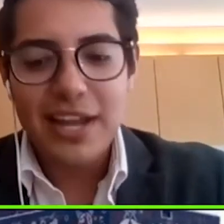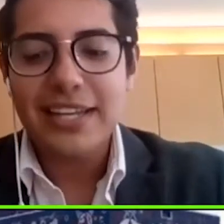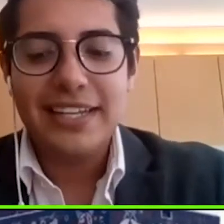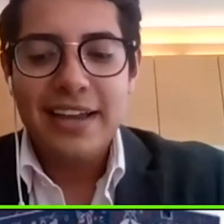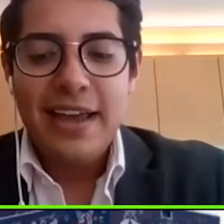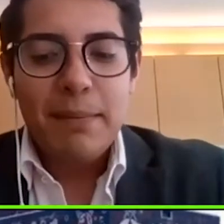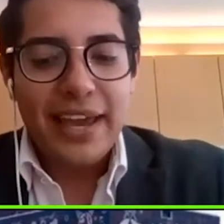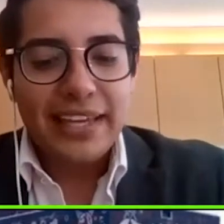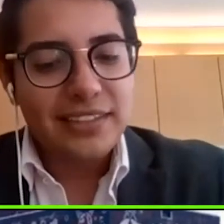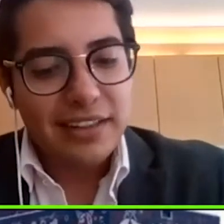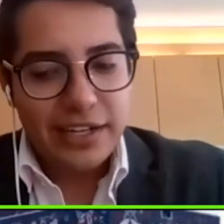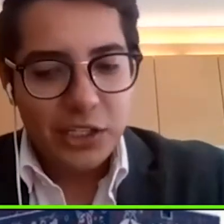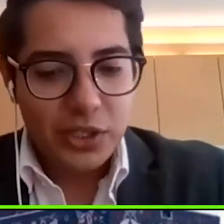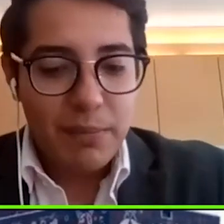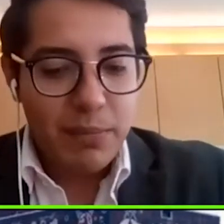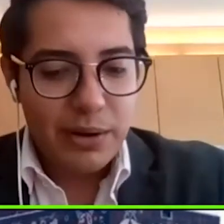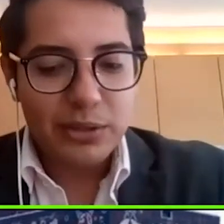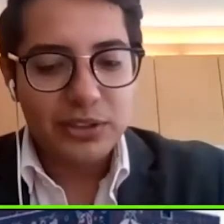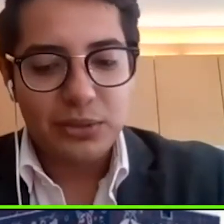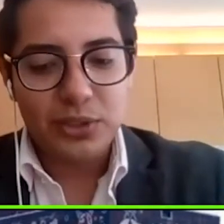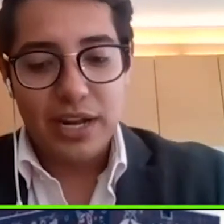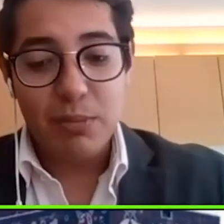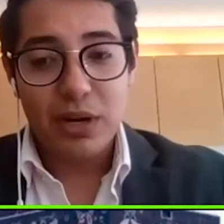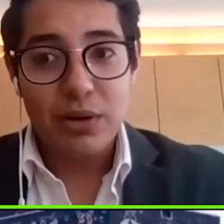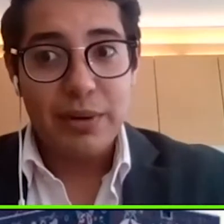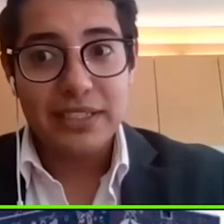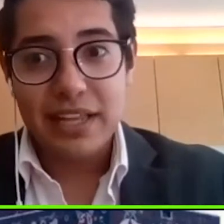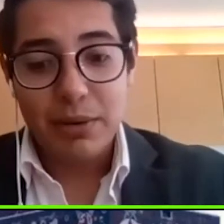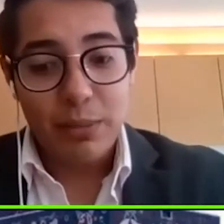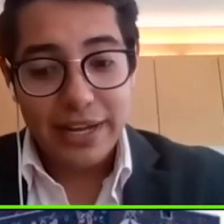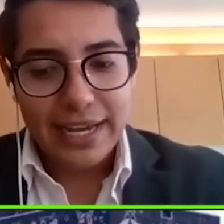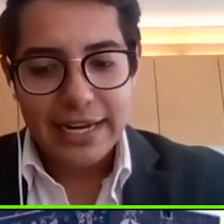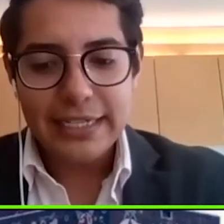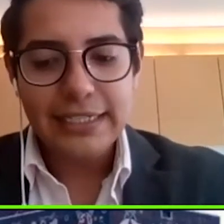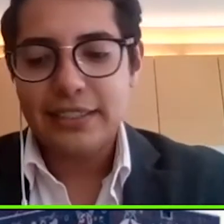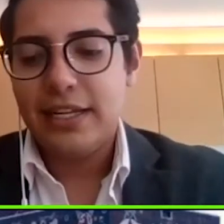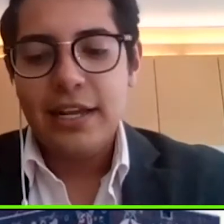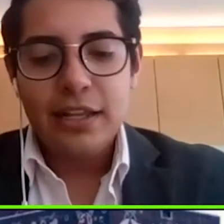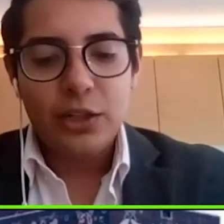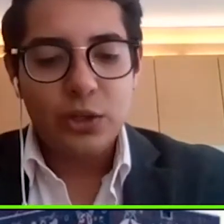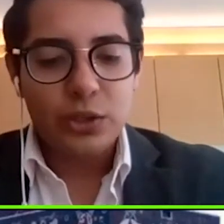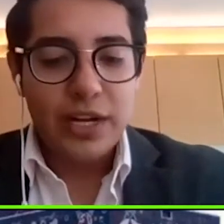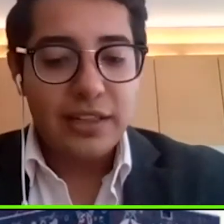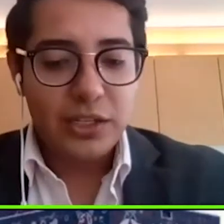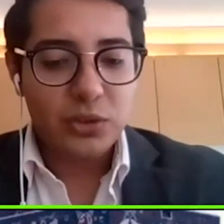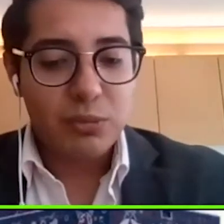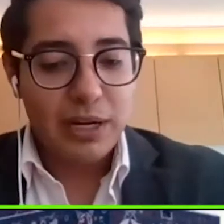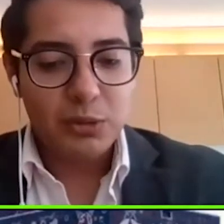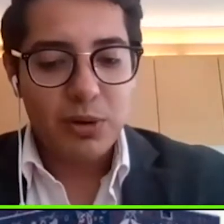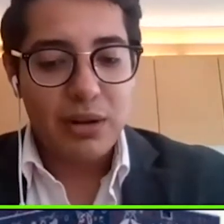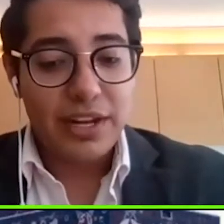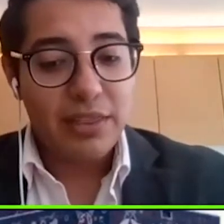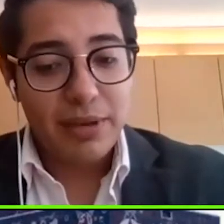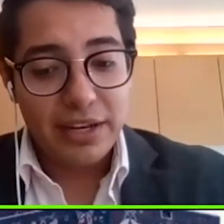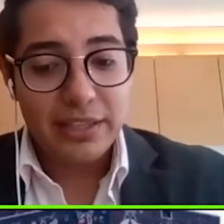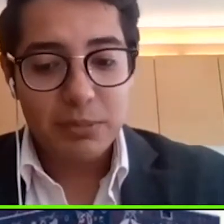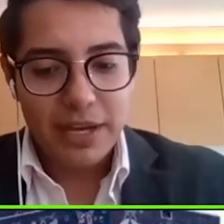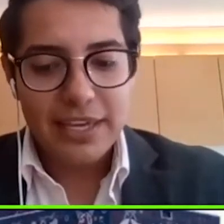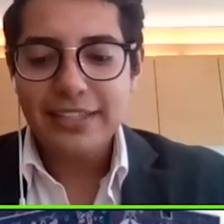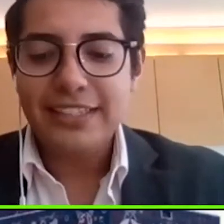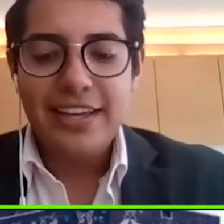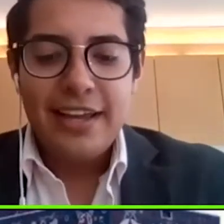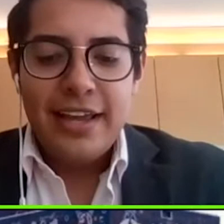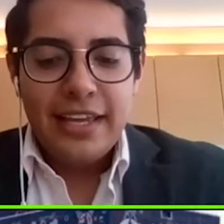Derecho de Puebla, maestra en Derecho de Amparo y Constitucional por la Universidad Iberoamericana, doctora en Derechos Humanos por la UNED de